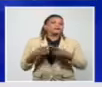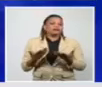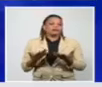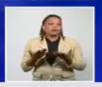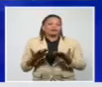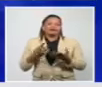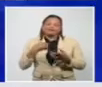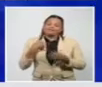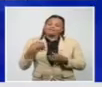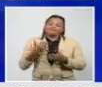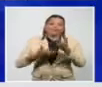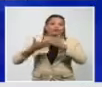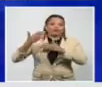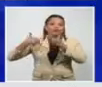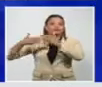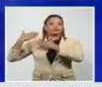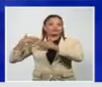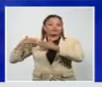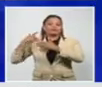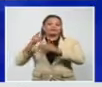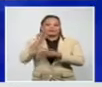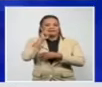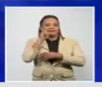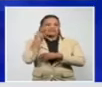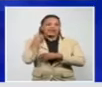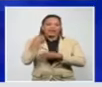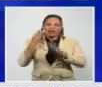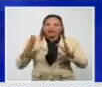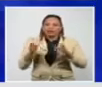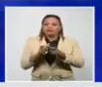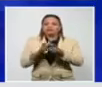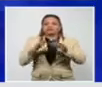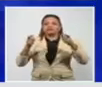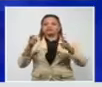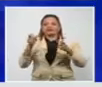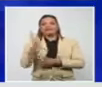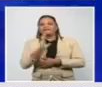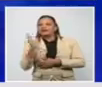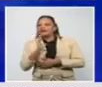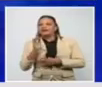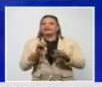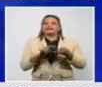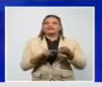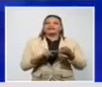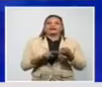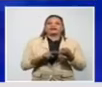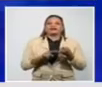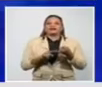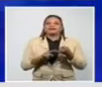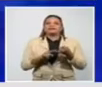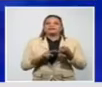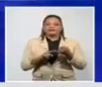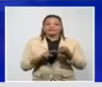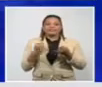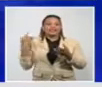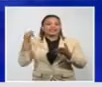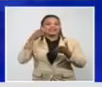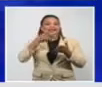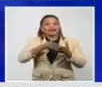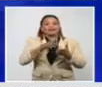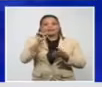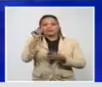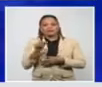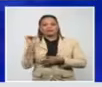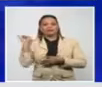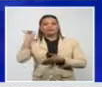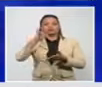pasó. El fin de año, con el incremento, con la fiesta a la llegada sin tener todavía